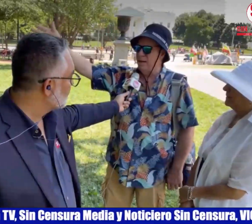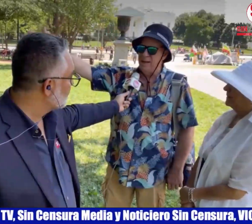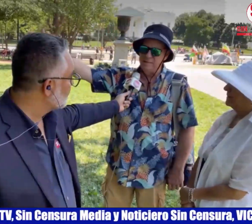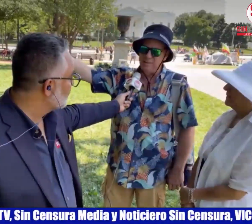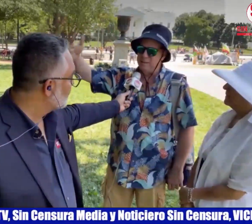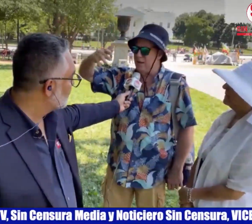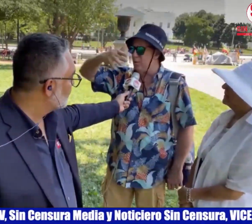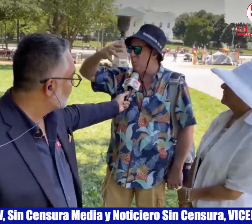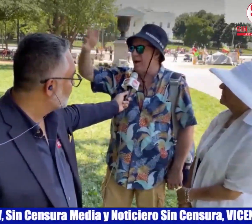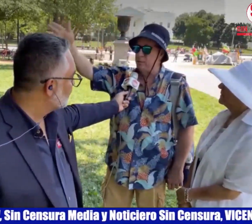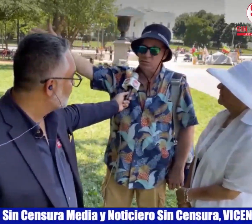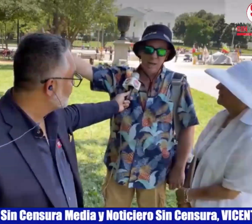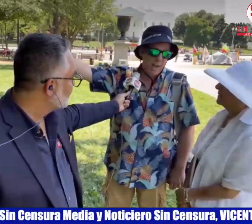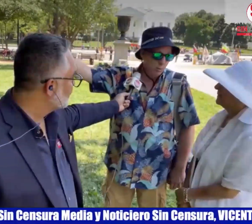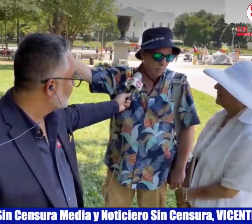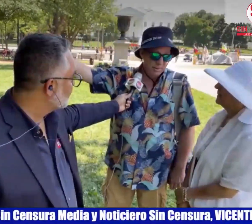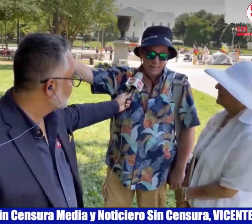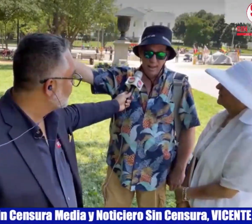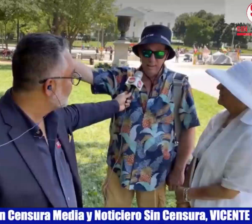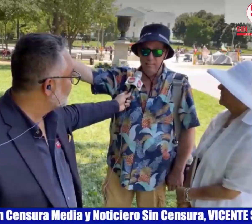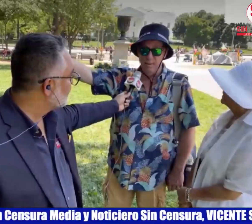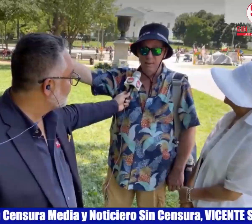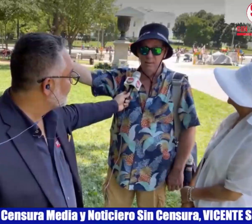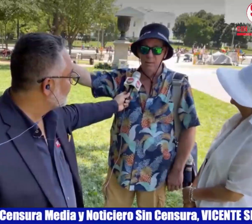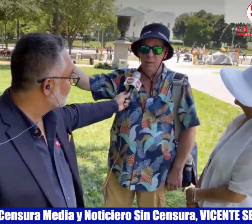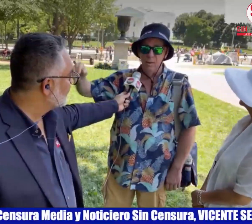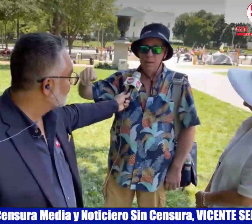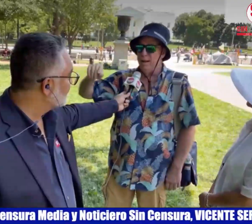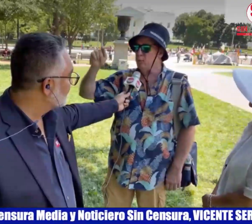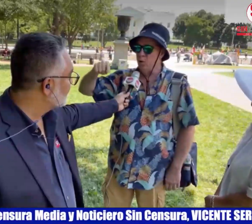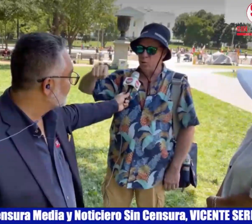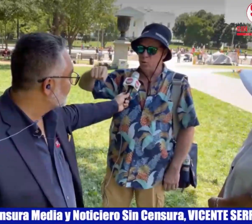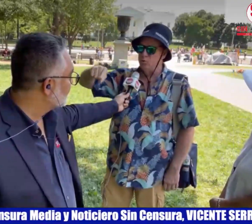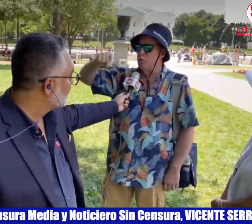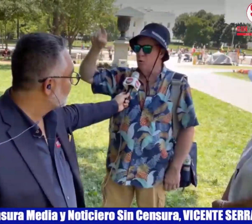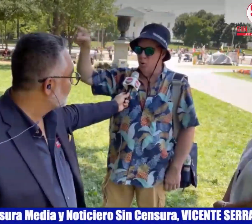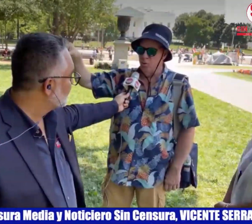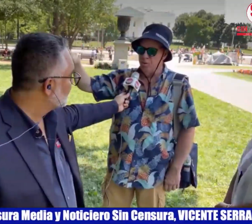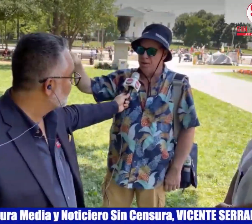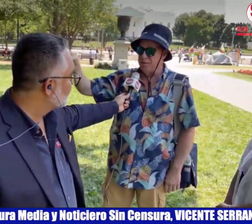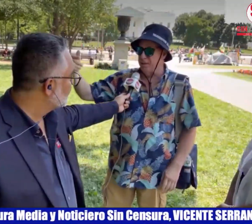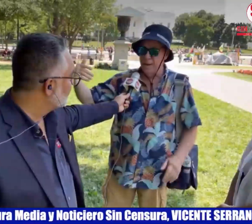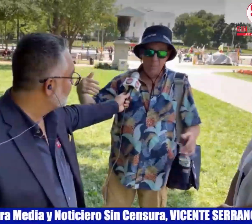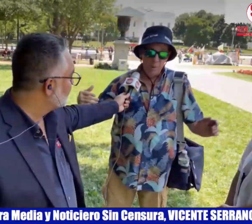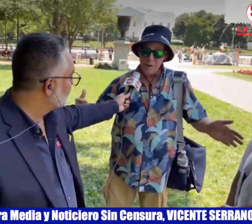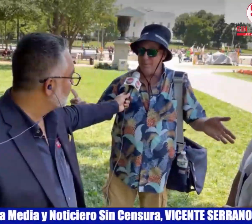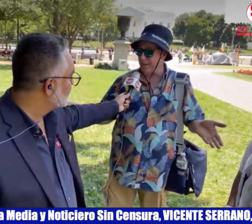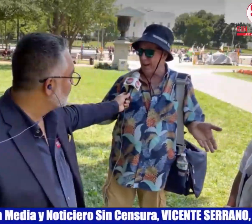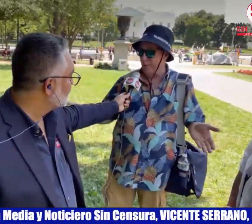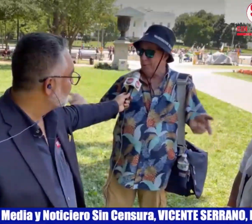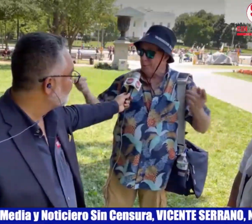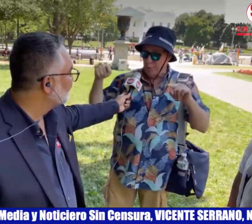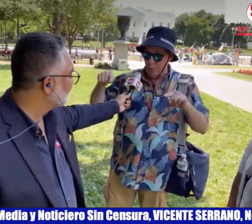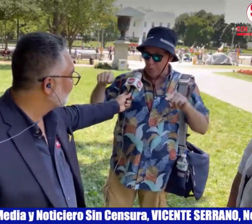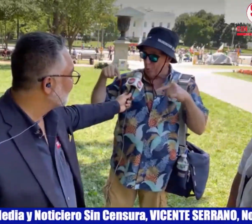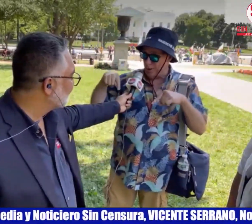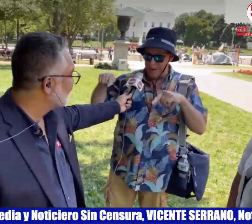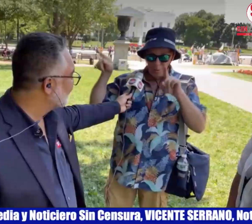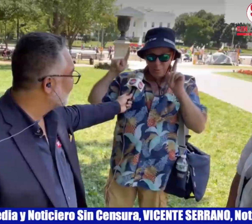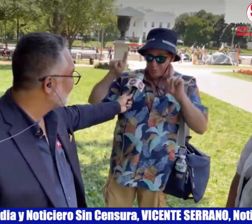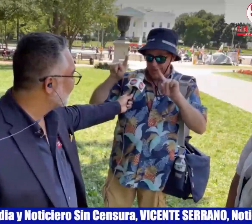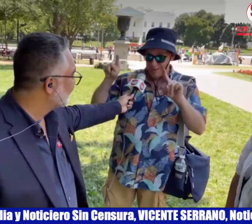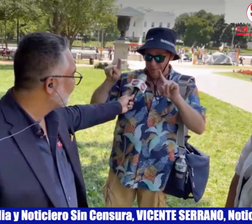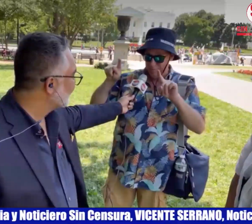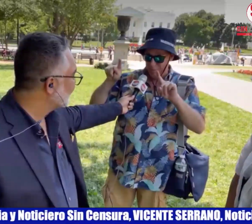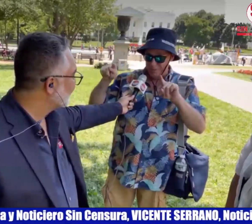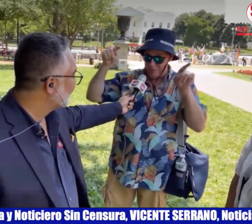muchas clases en 3, 4, 6 universidades en México. Estoy orgulloso, lo volvería a hacer, pero ella me trajo. Yo, cubano,